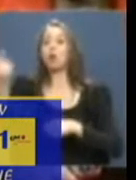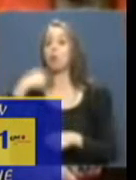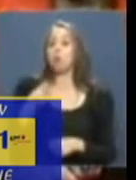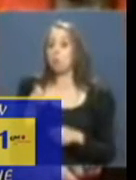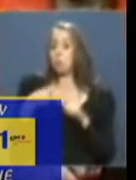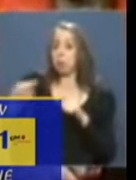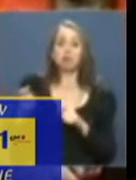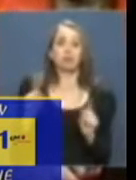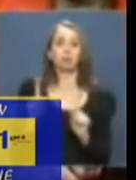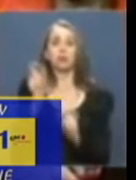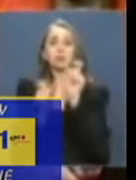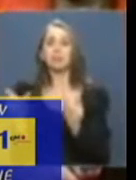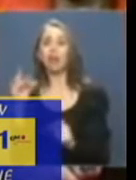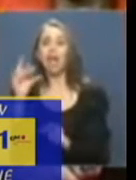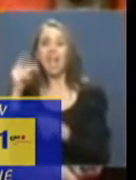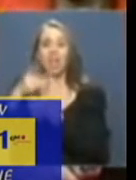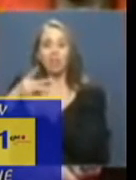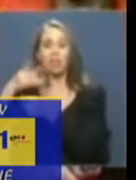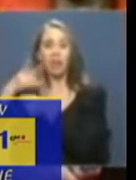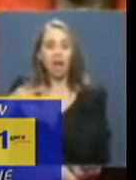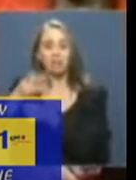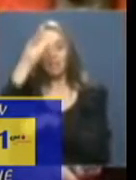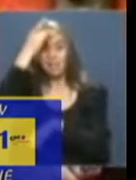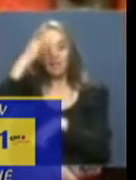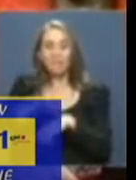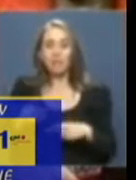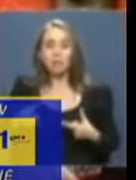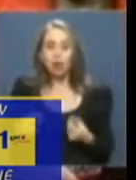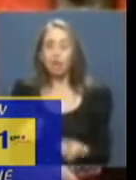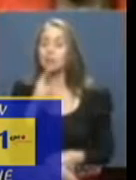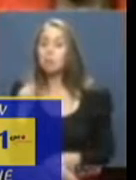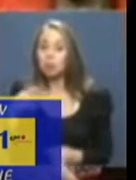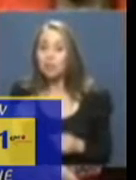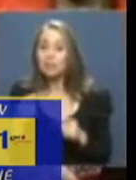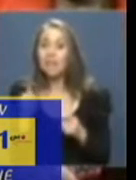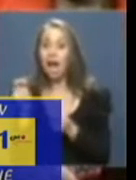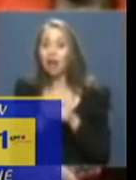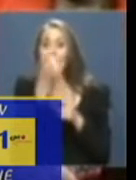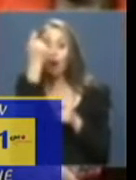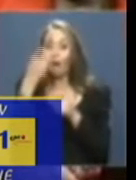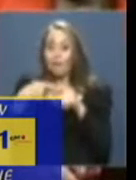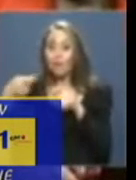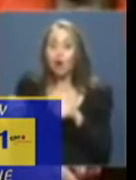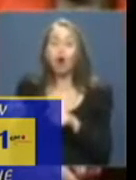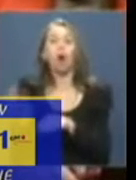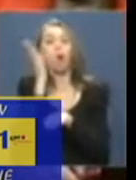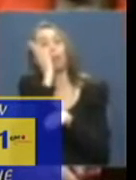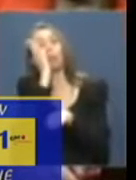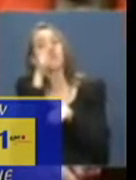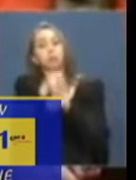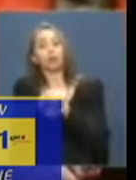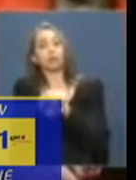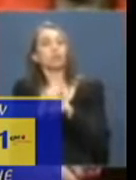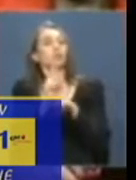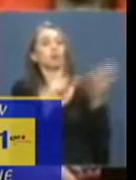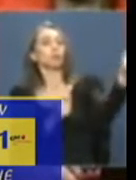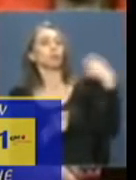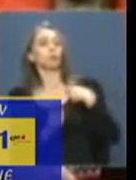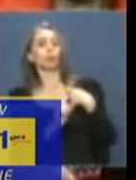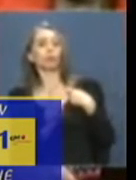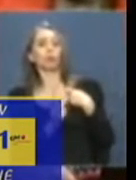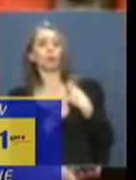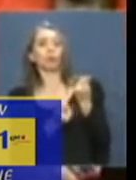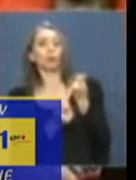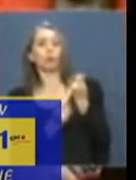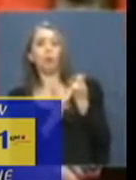encontrado que adultos mayores adultos mayores enfermos de cáncer personas postradas no reciben el bono kobe por eso que es tan